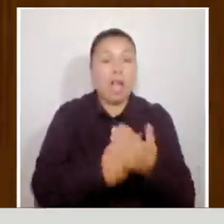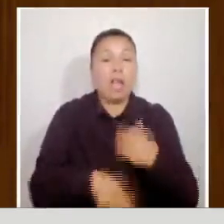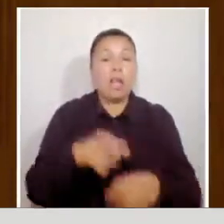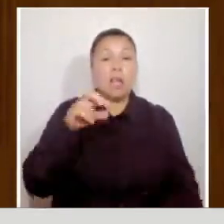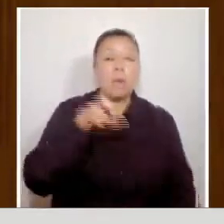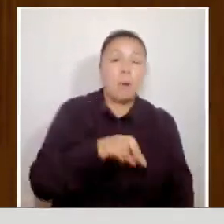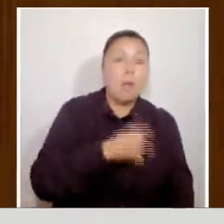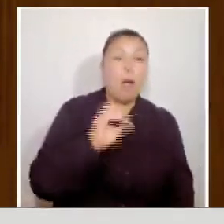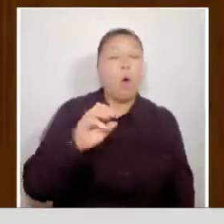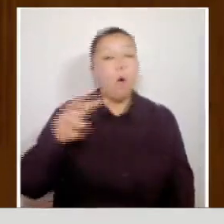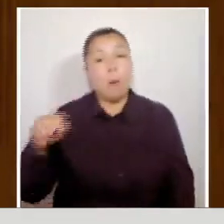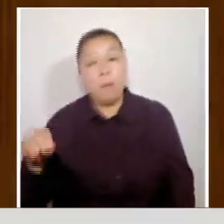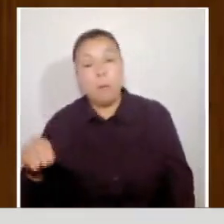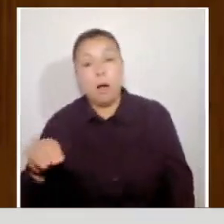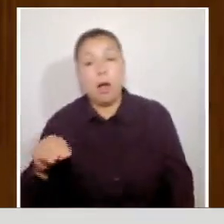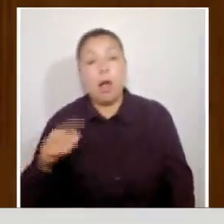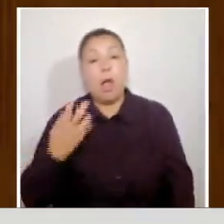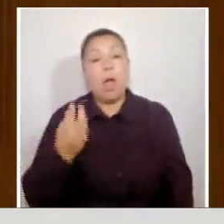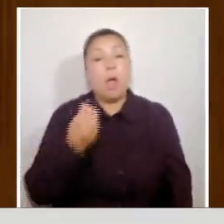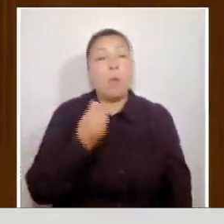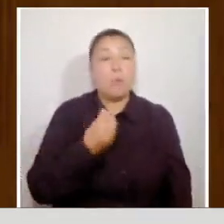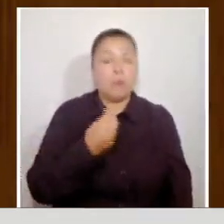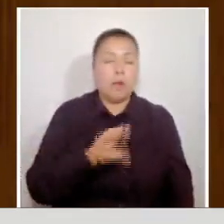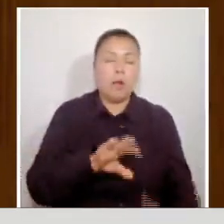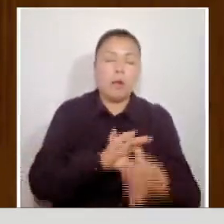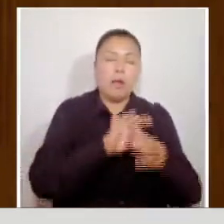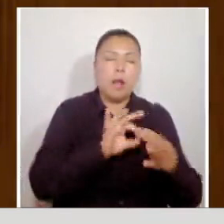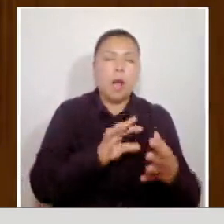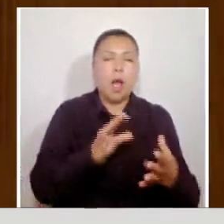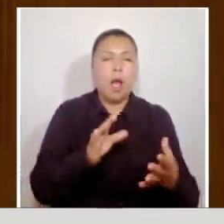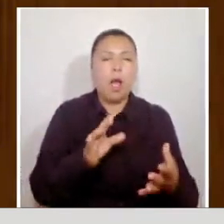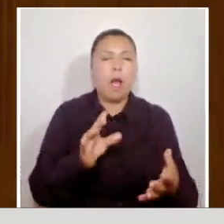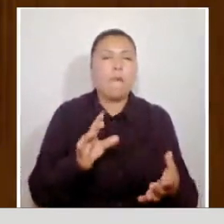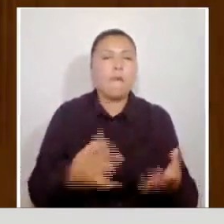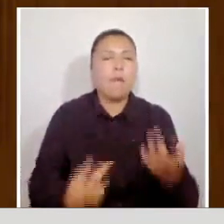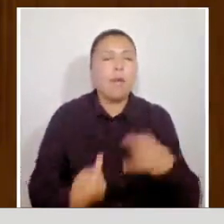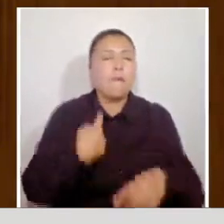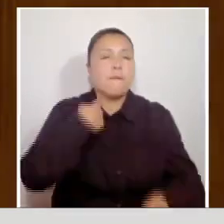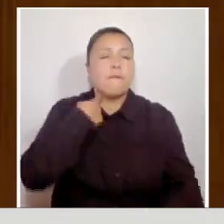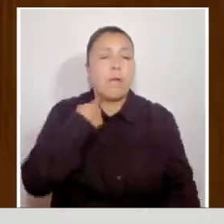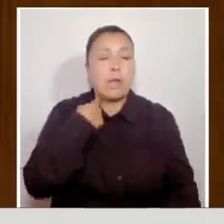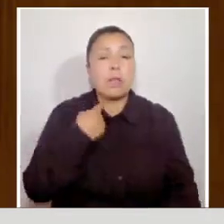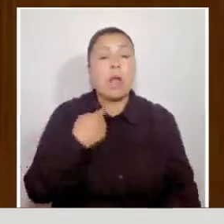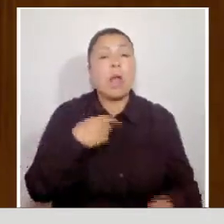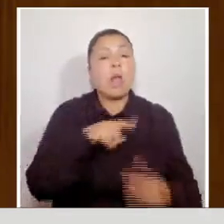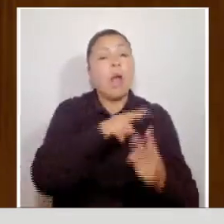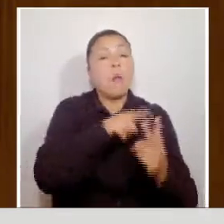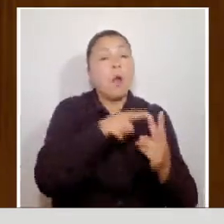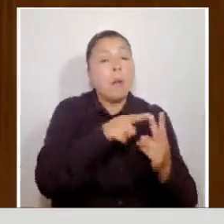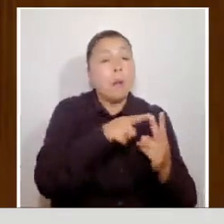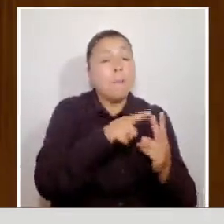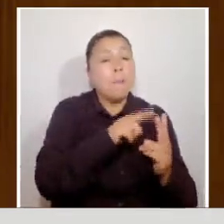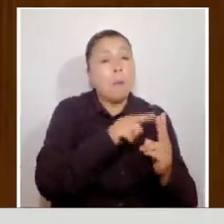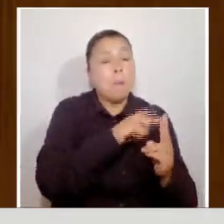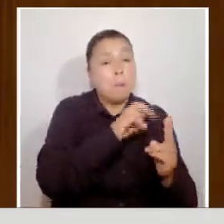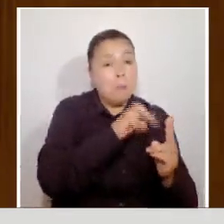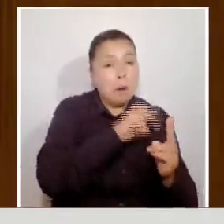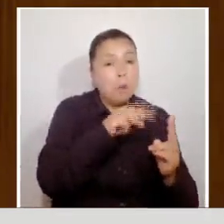su hijo resulta gravemente dañada por el actuar del otro padre que sistemáticamente